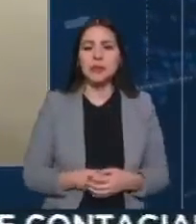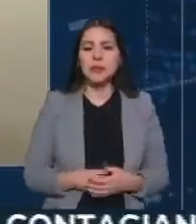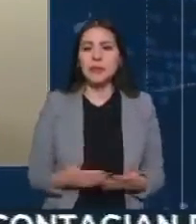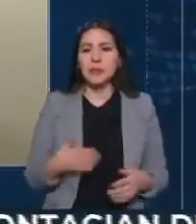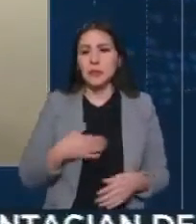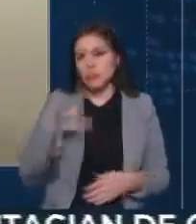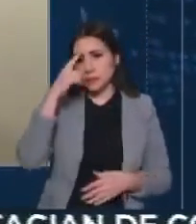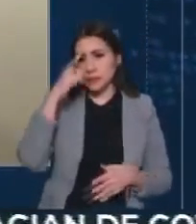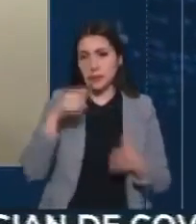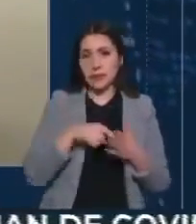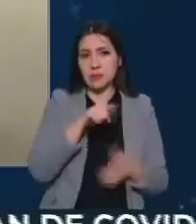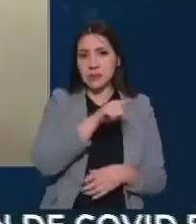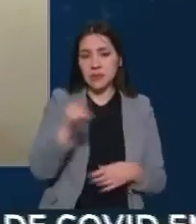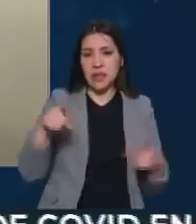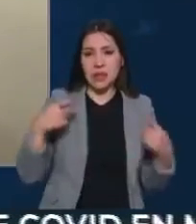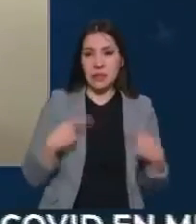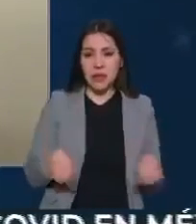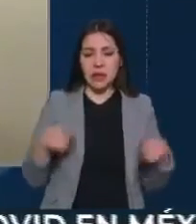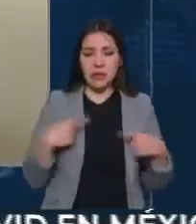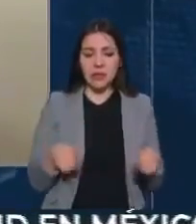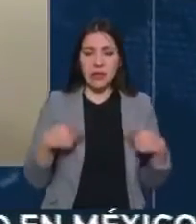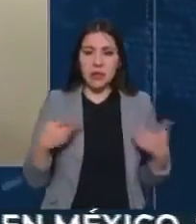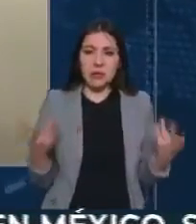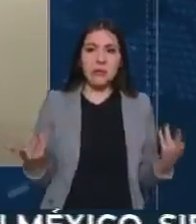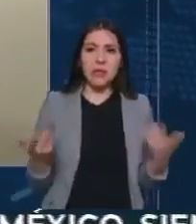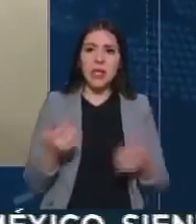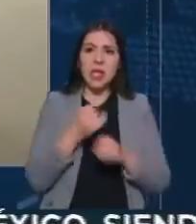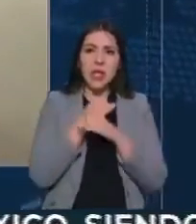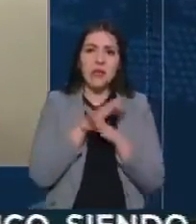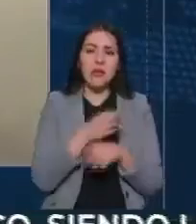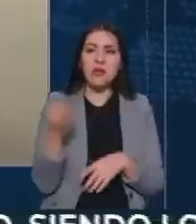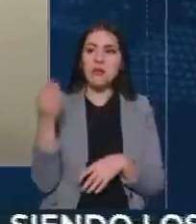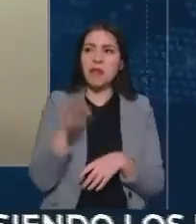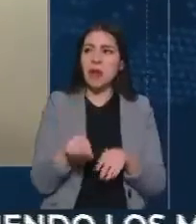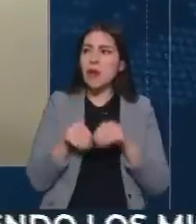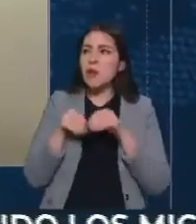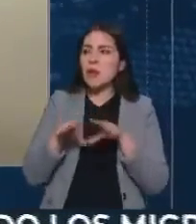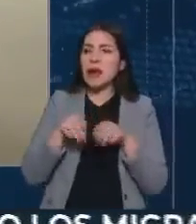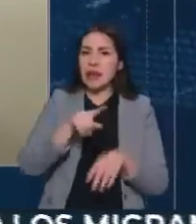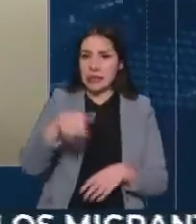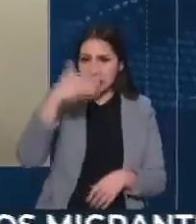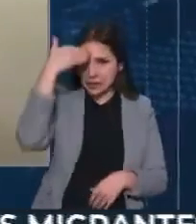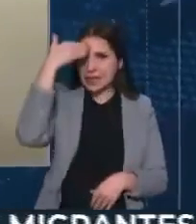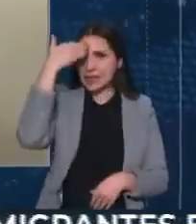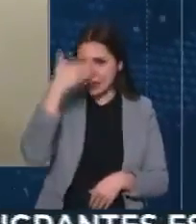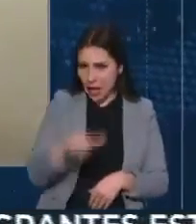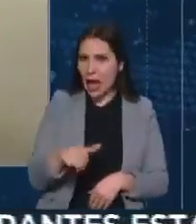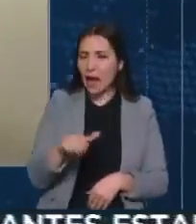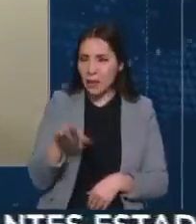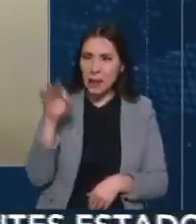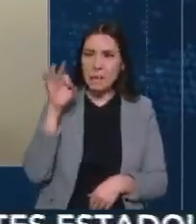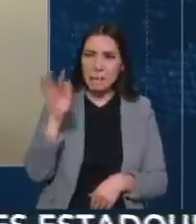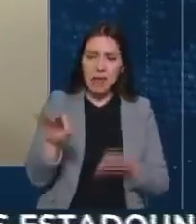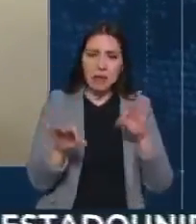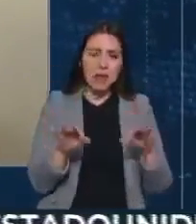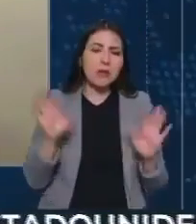Y creo que estas personas que amplifican deliberadamente esta información falsa están conscientes de este daño y están utilizando